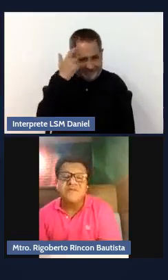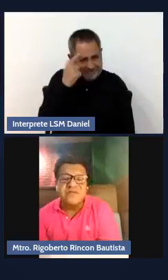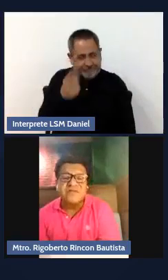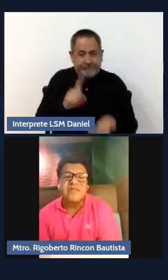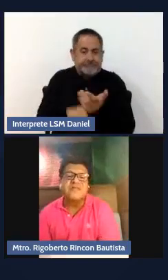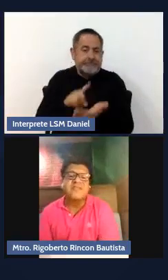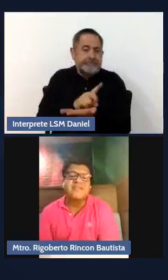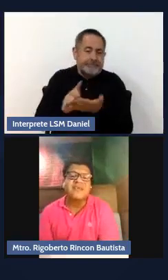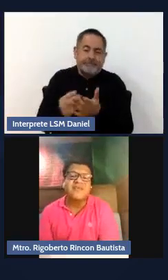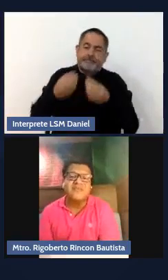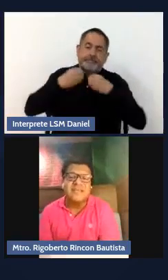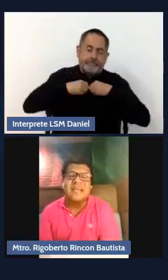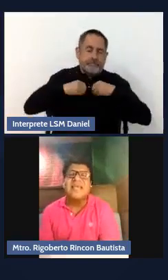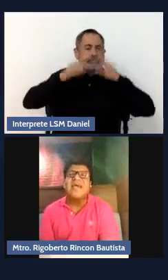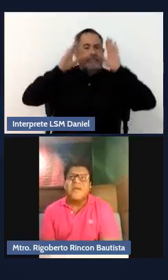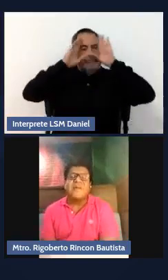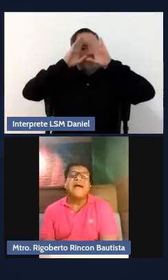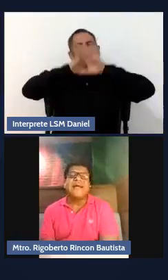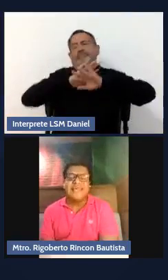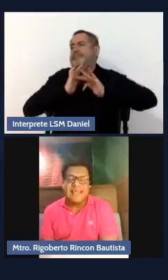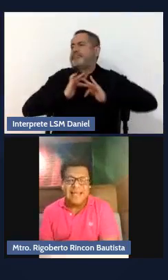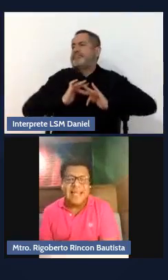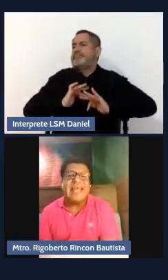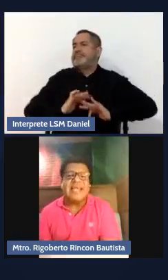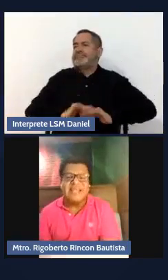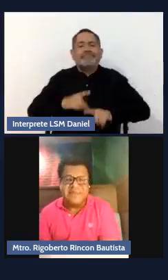sustancia como tal, va a generar